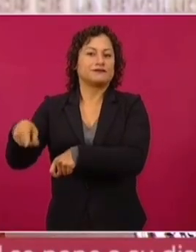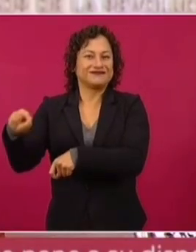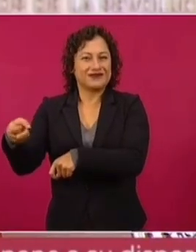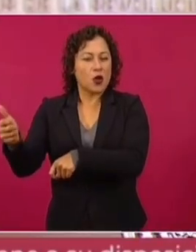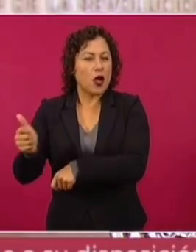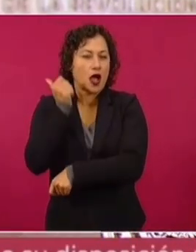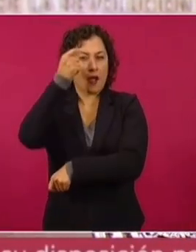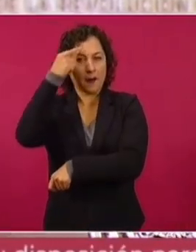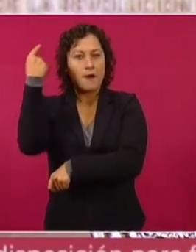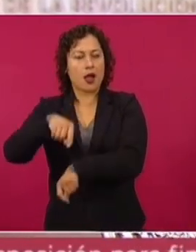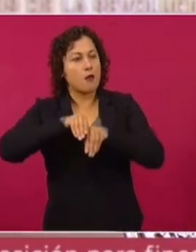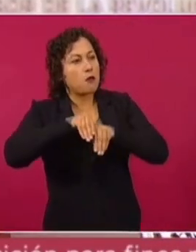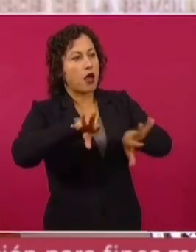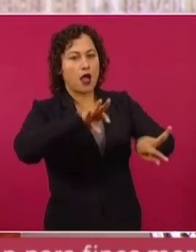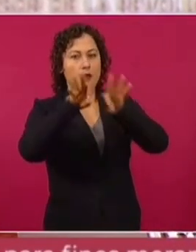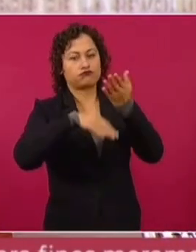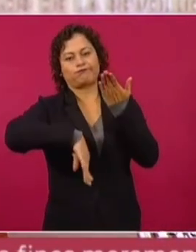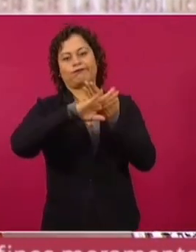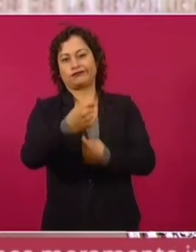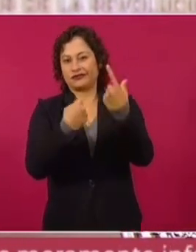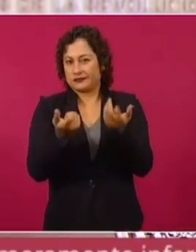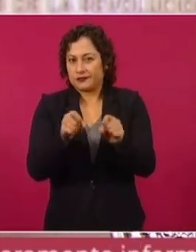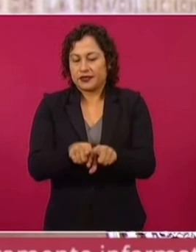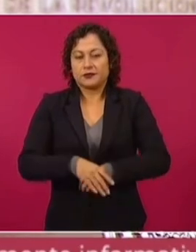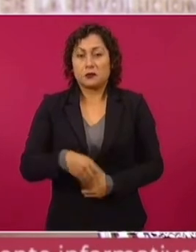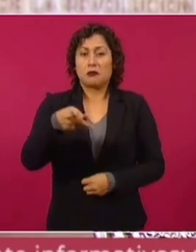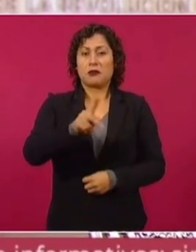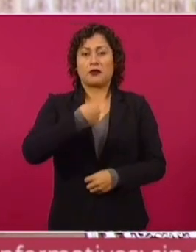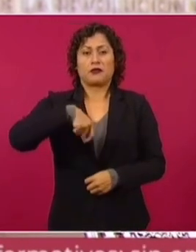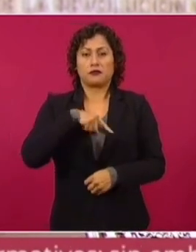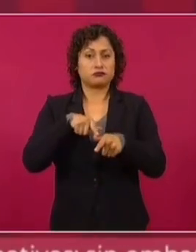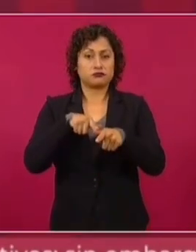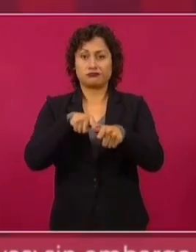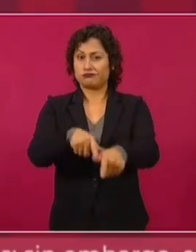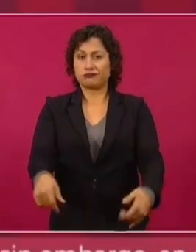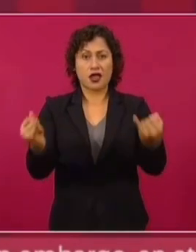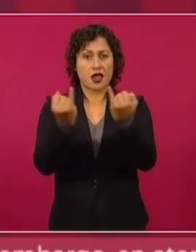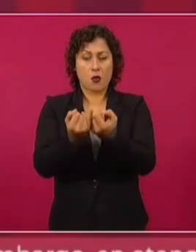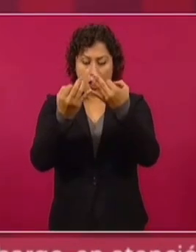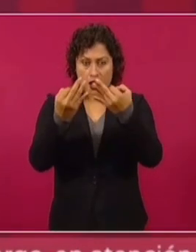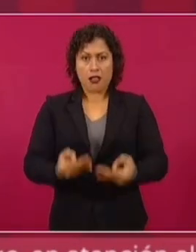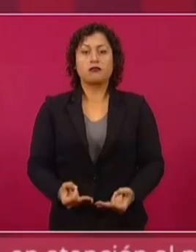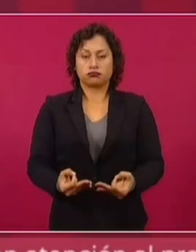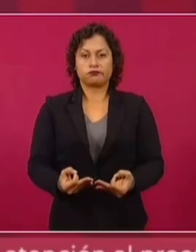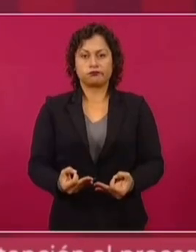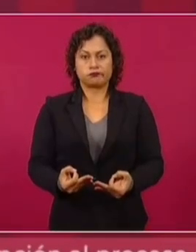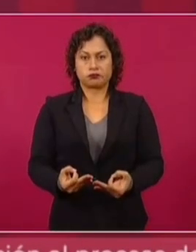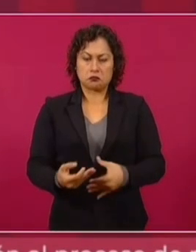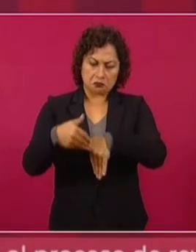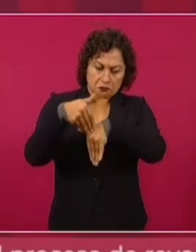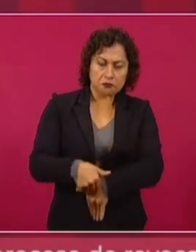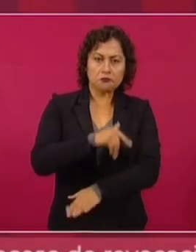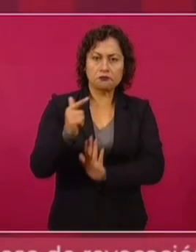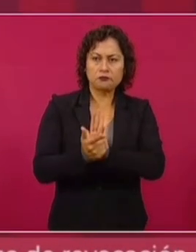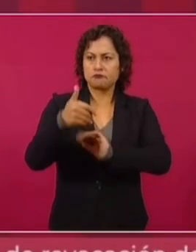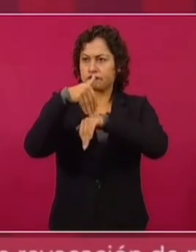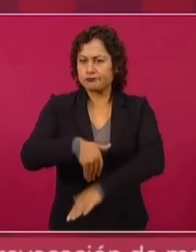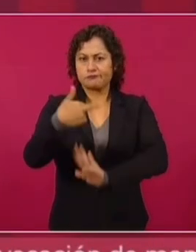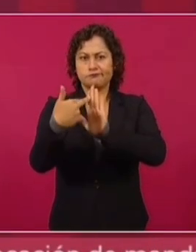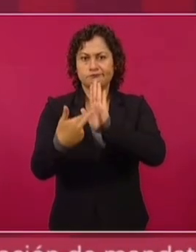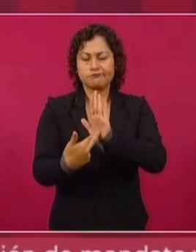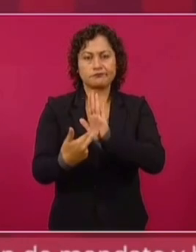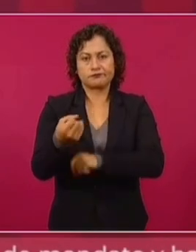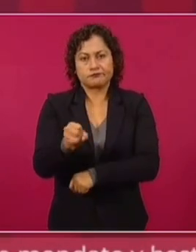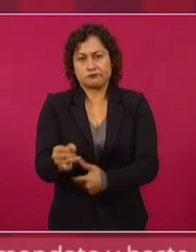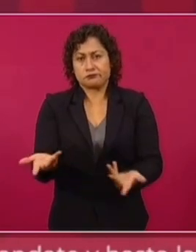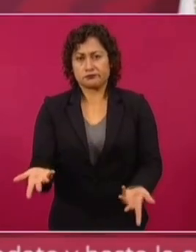nosotros pues vamos a seguir actuando igual, con rectitud, con principios. Ya no